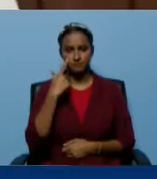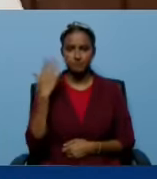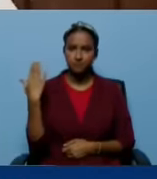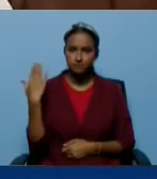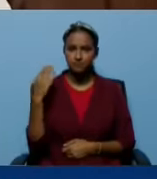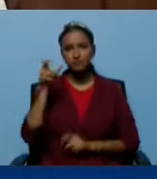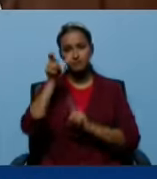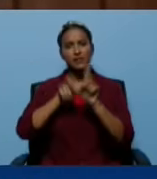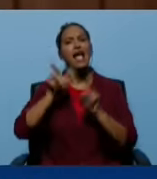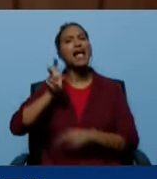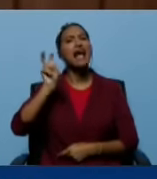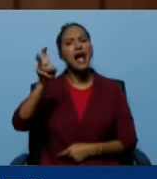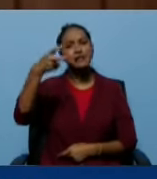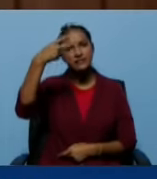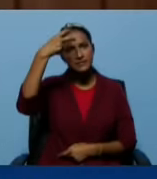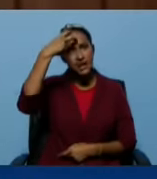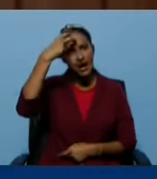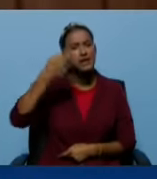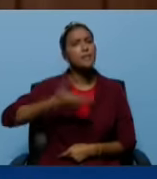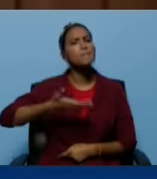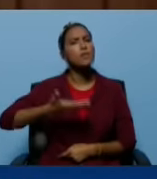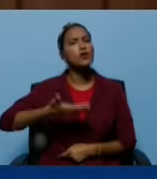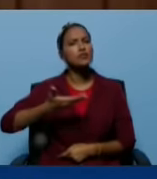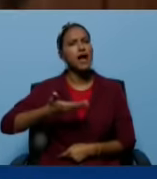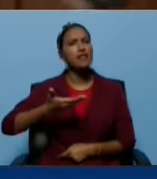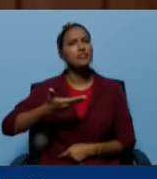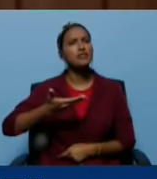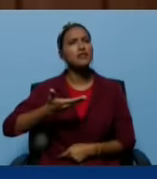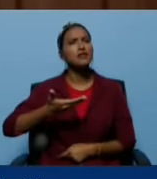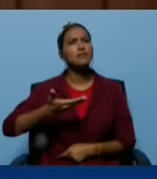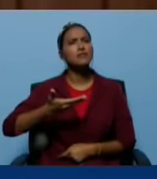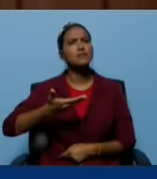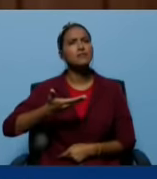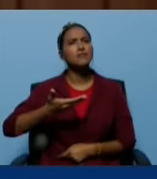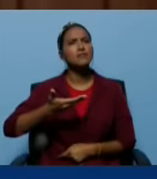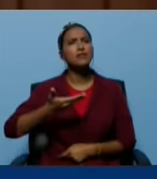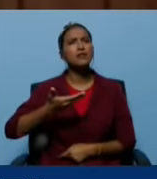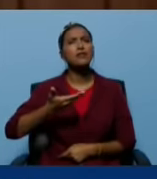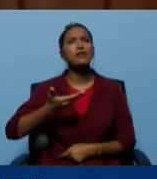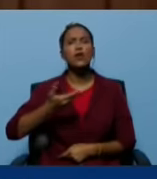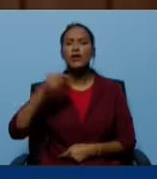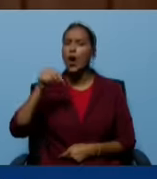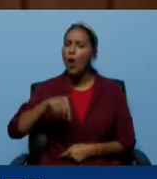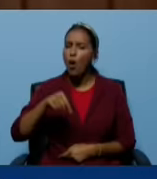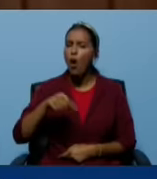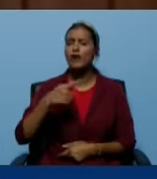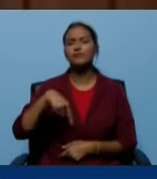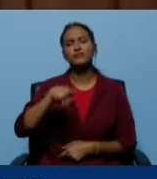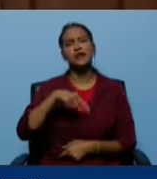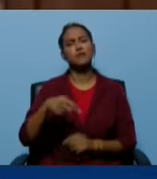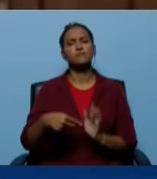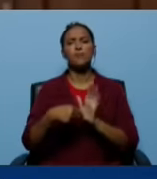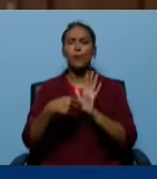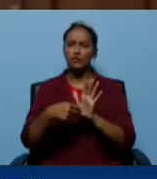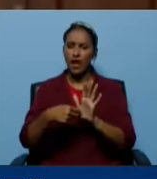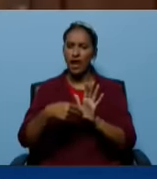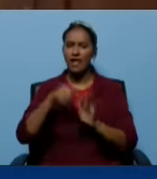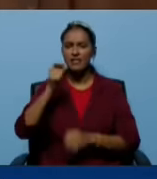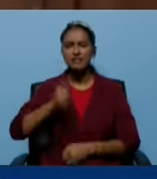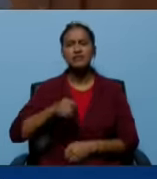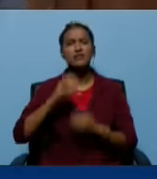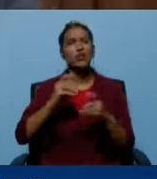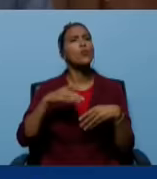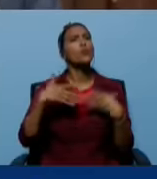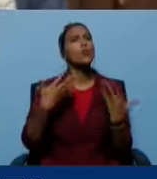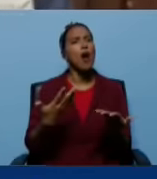cuerpo diplomático. Importante lo que ha sucedido el día de hoy acá desde el seno de la Sala Electoral del Tribunal Supremo de Justicia. Hola, ¿cuál es el mensaje a nivel